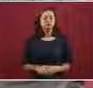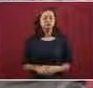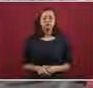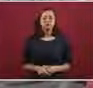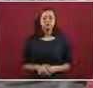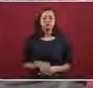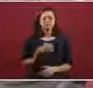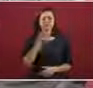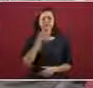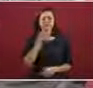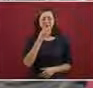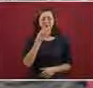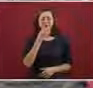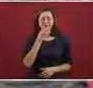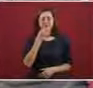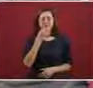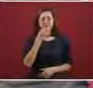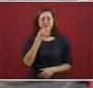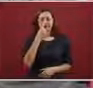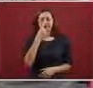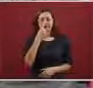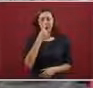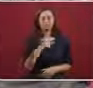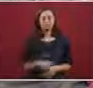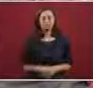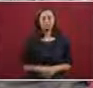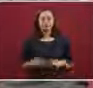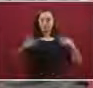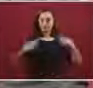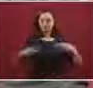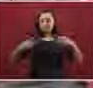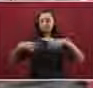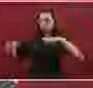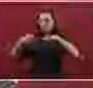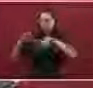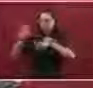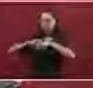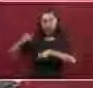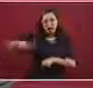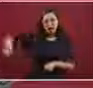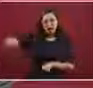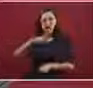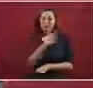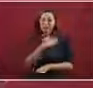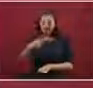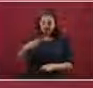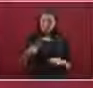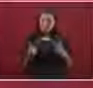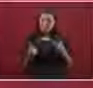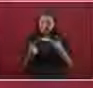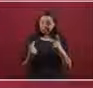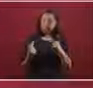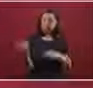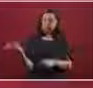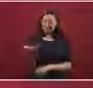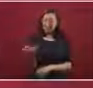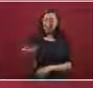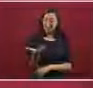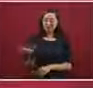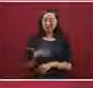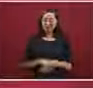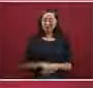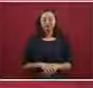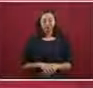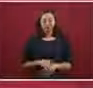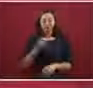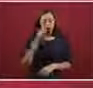Tienen los trabajadores y todos los ciudadanos que hacerlo. Ayer, por ejemplo, regresando